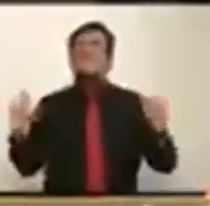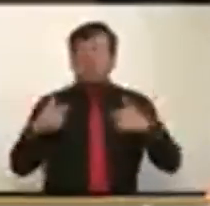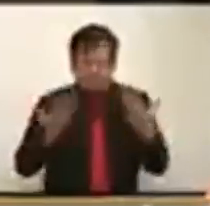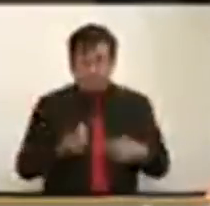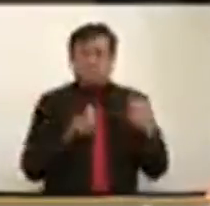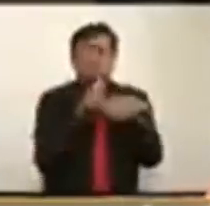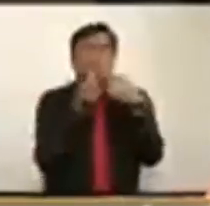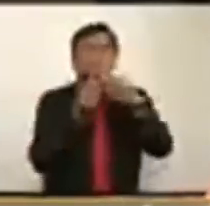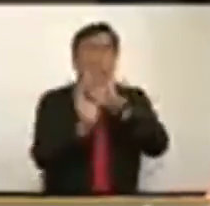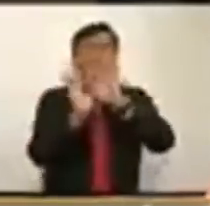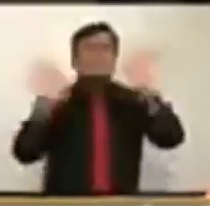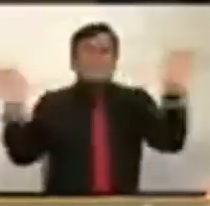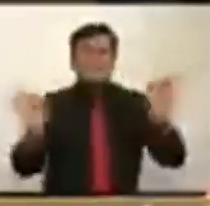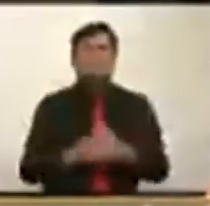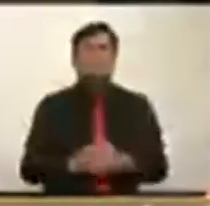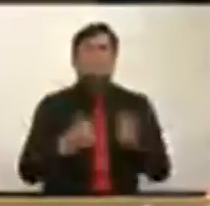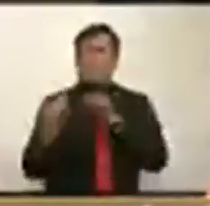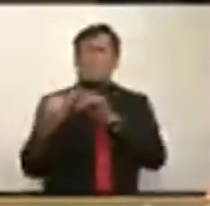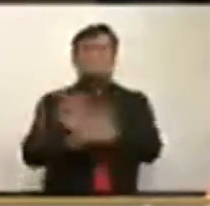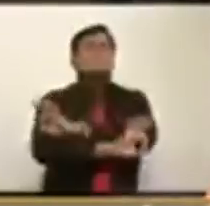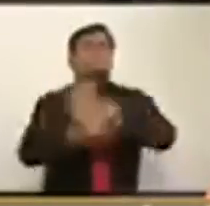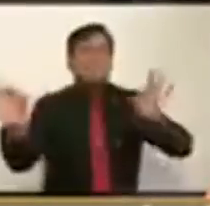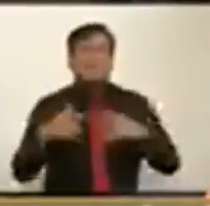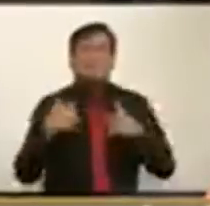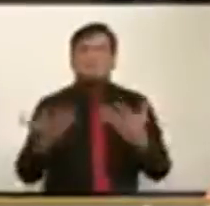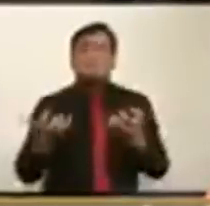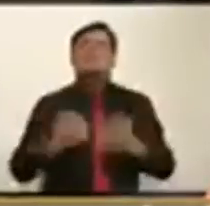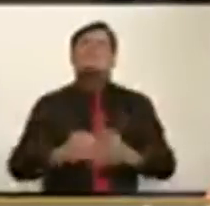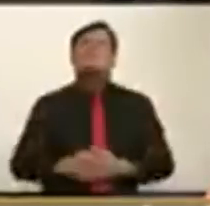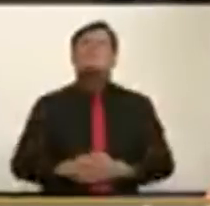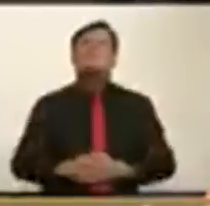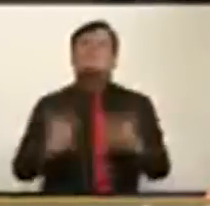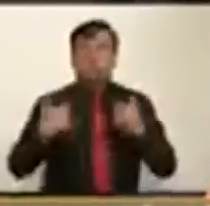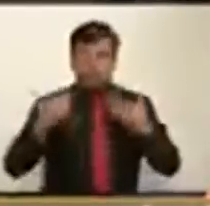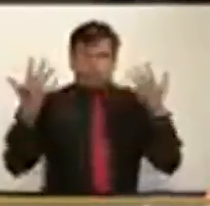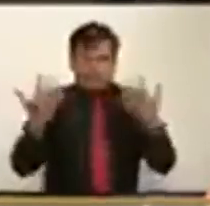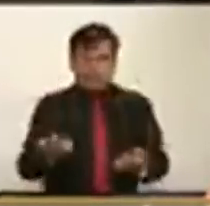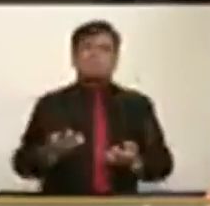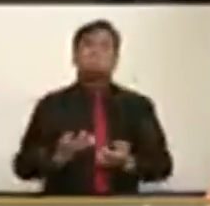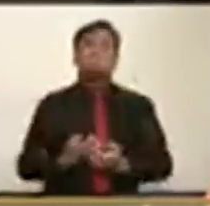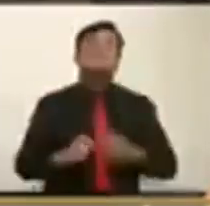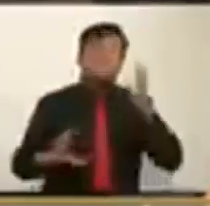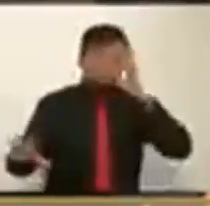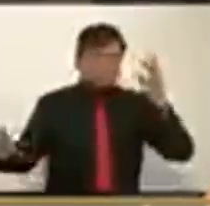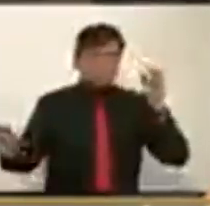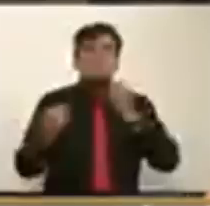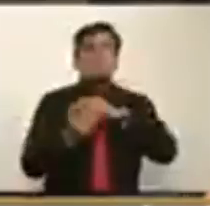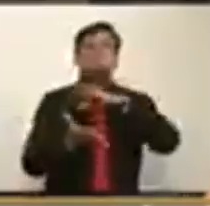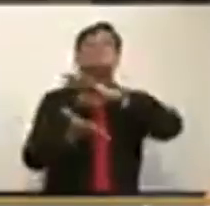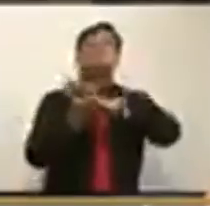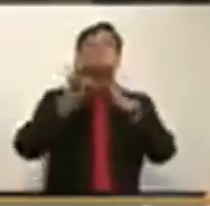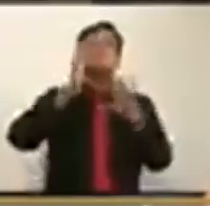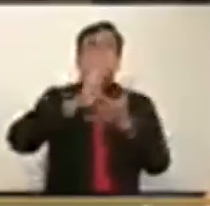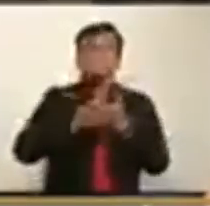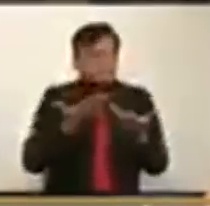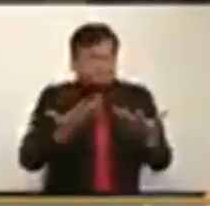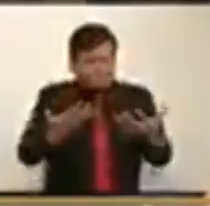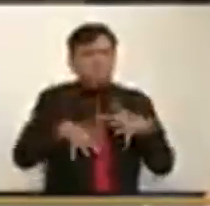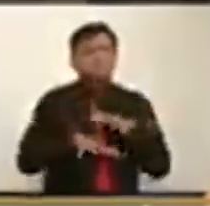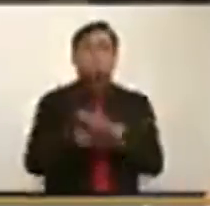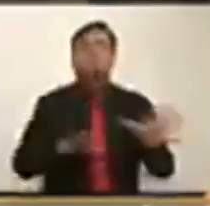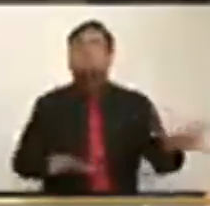prefiero una Colombia sin violencia. Y prefiero una reconciliación integral entre